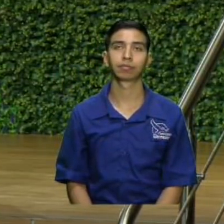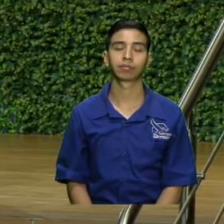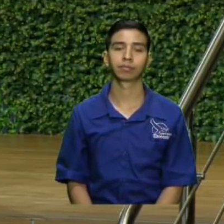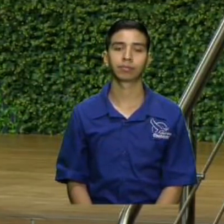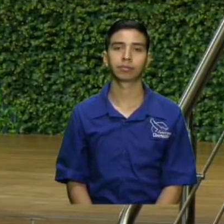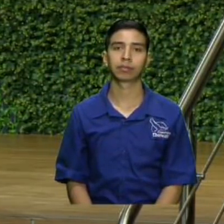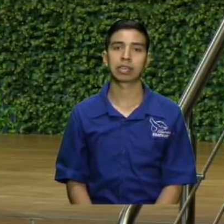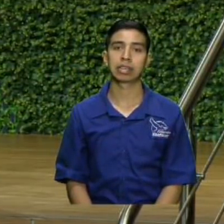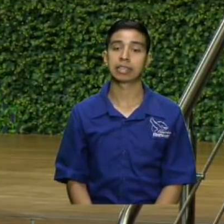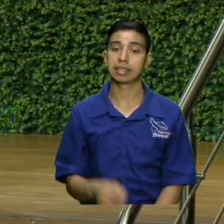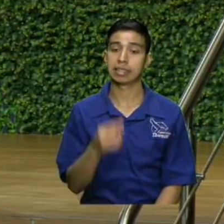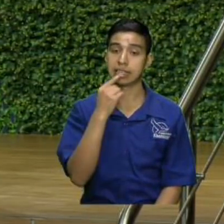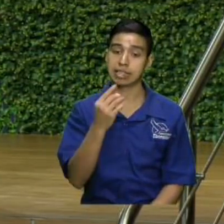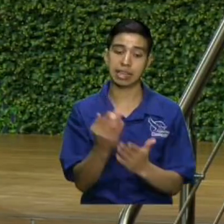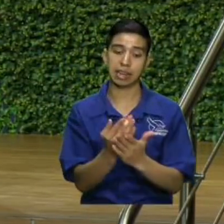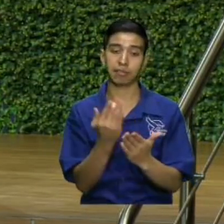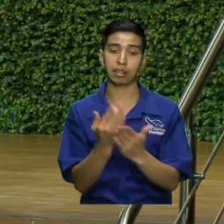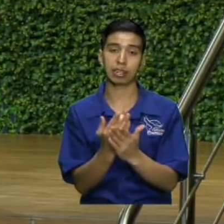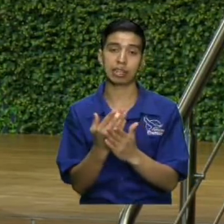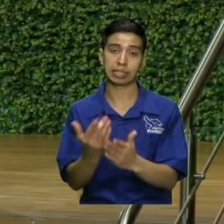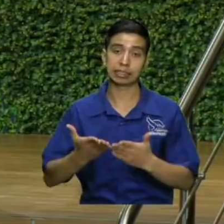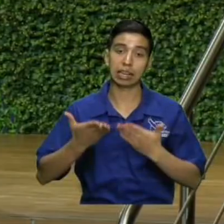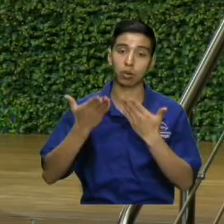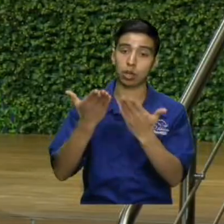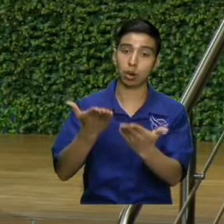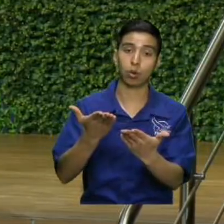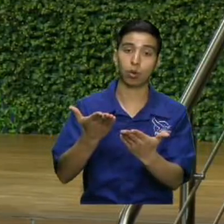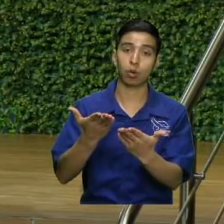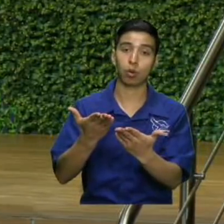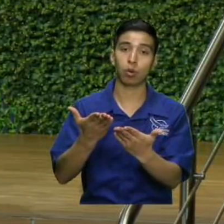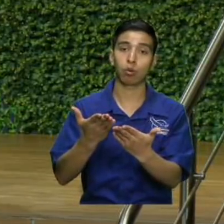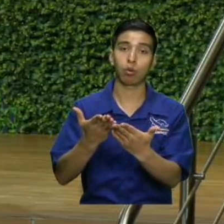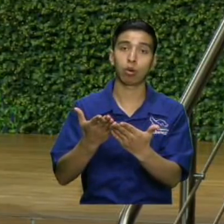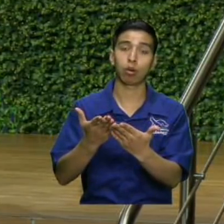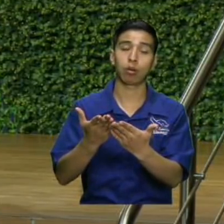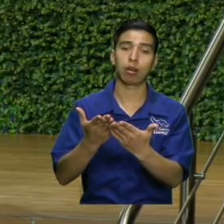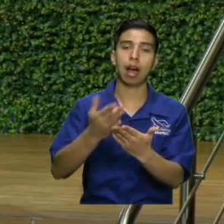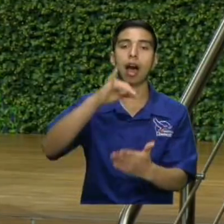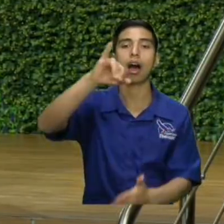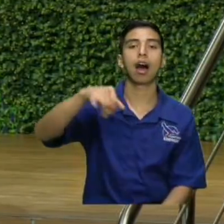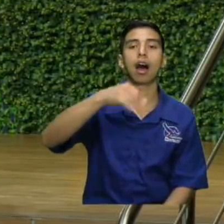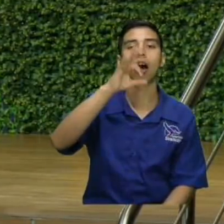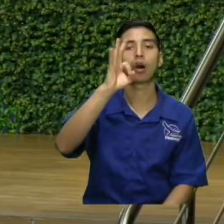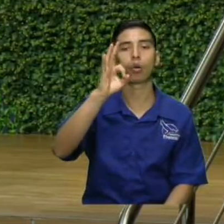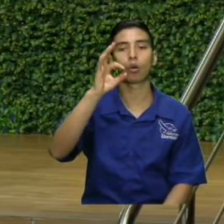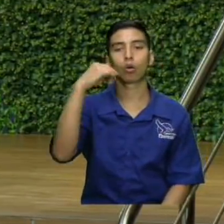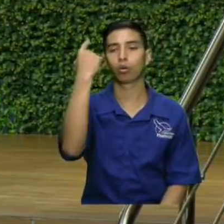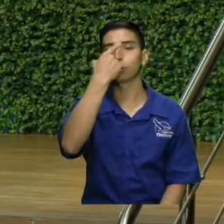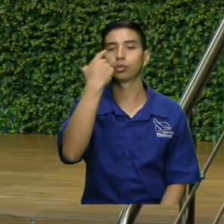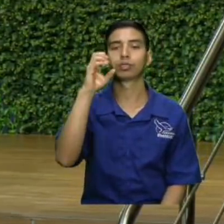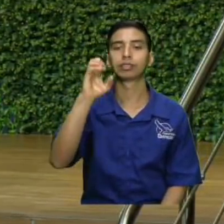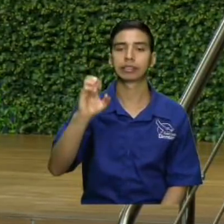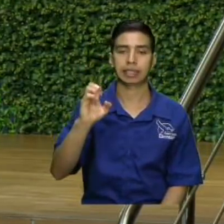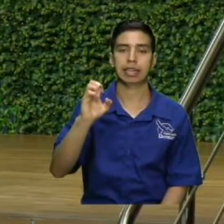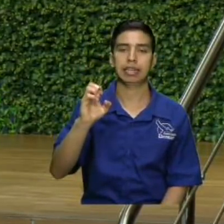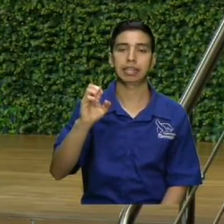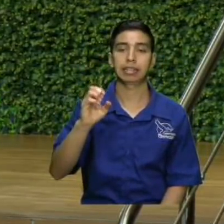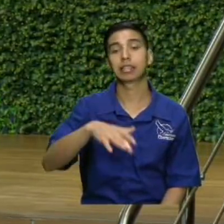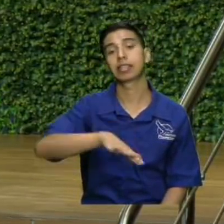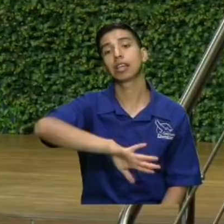Se lo dieron totalmente, se lo dieron a José para empezar. Después le dan a los hijos de